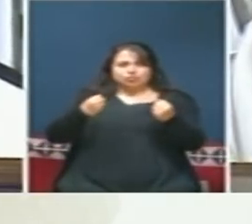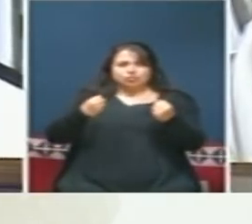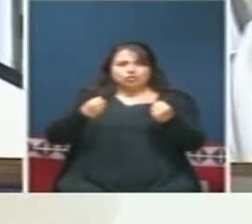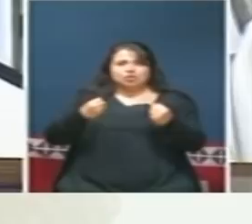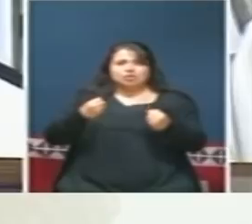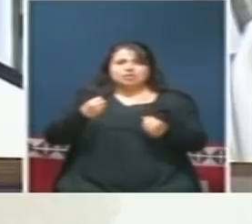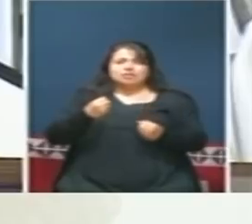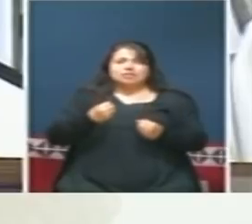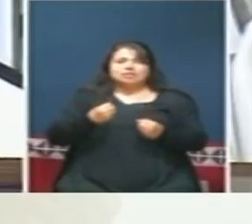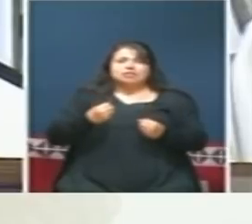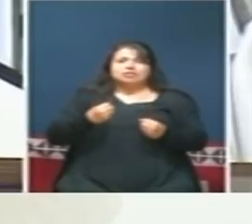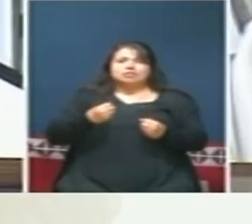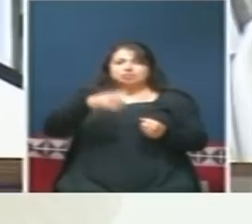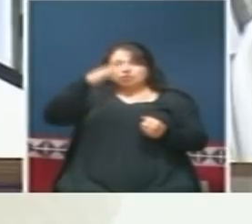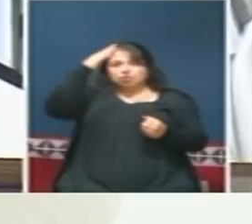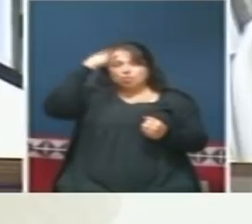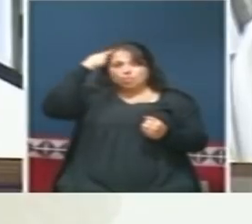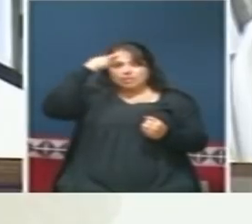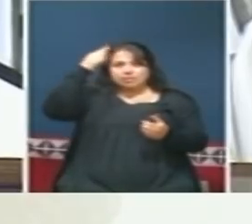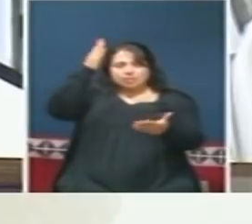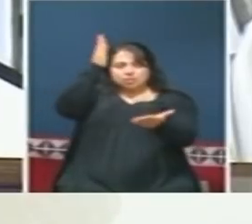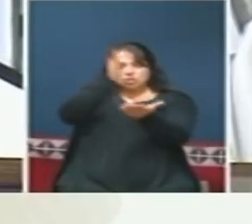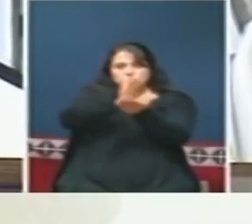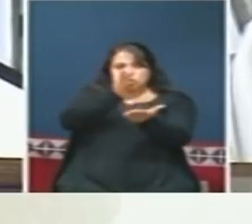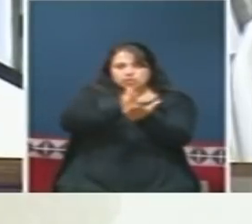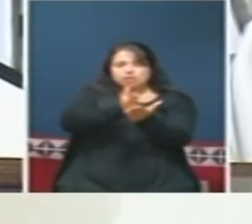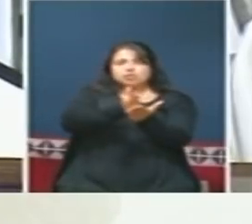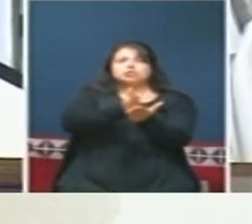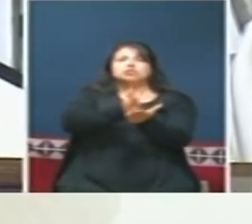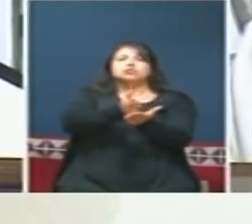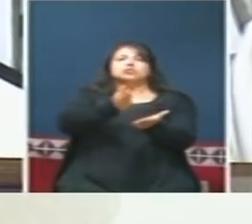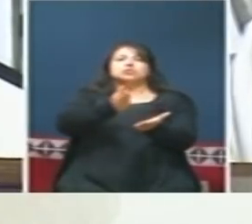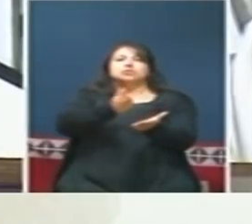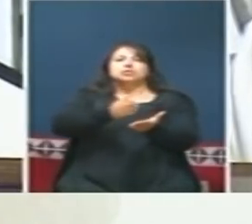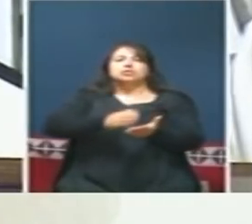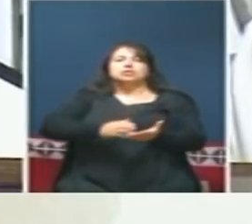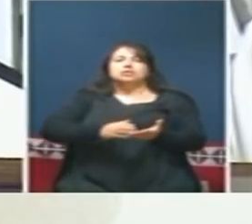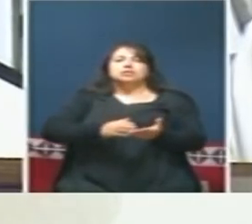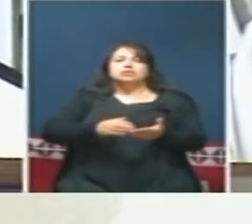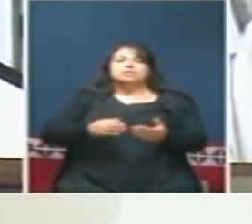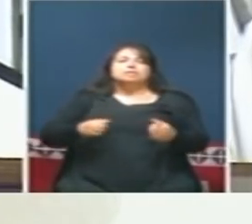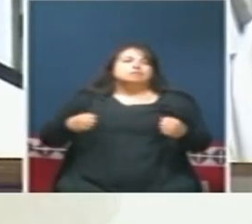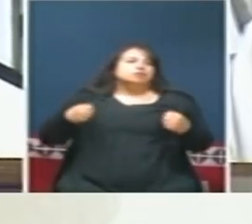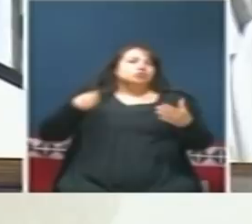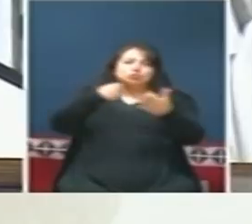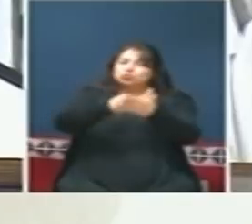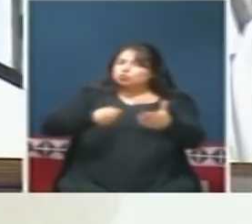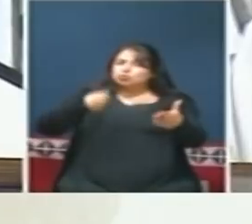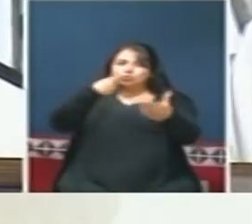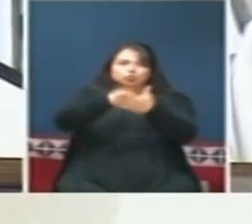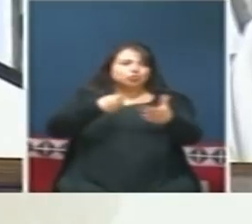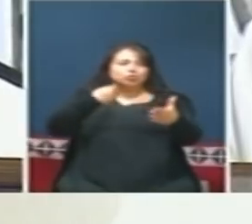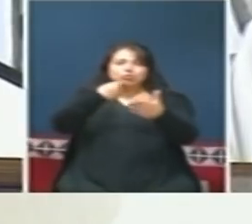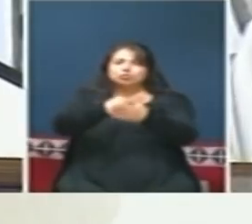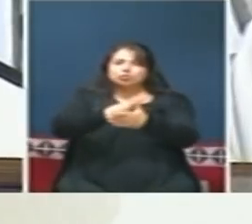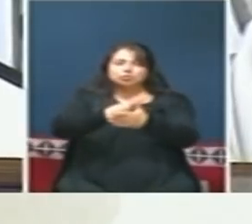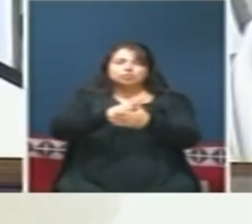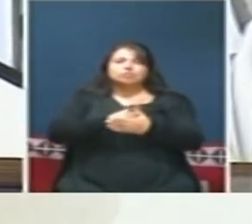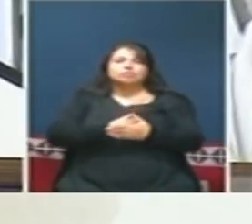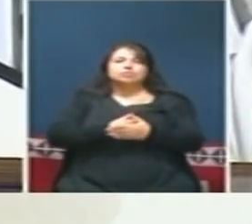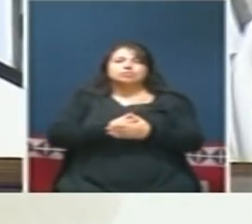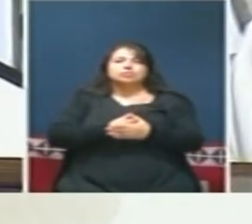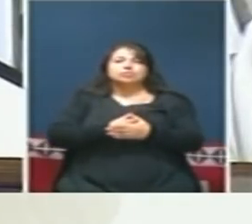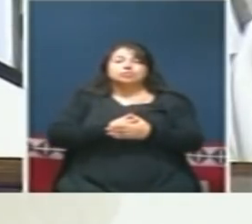para el camino. No se bajó fácilmente de ninguna. lo bajaron. Y por eso hoy